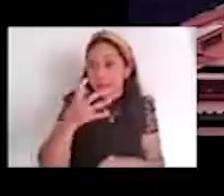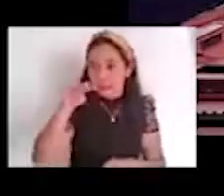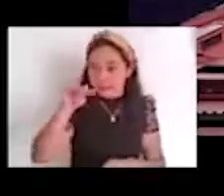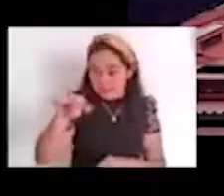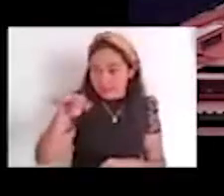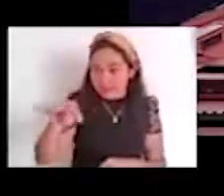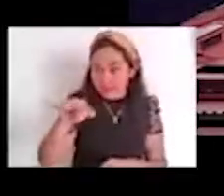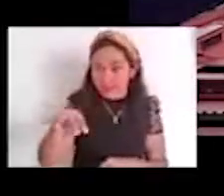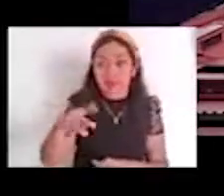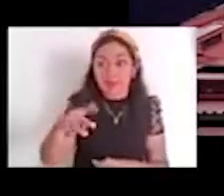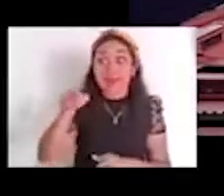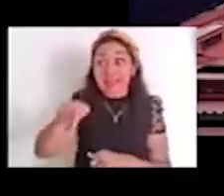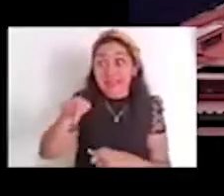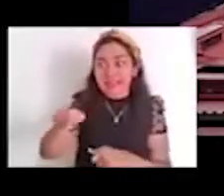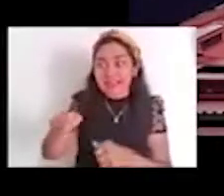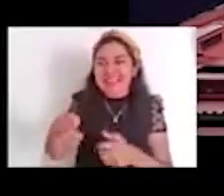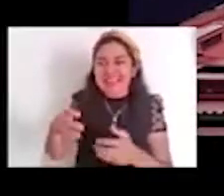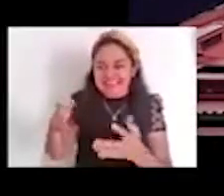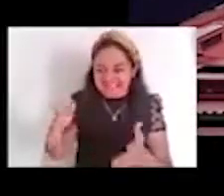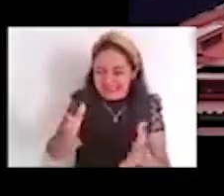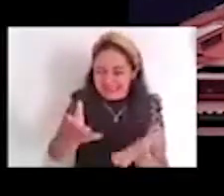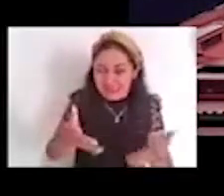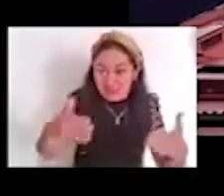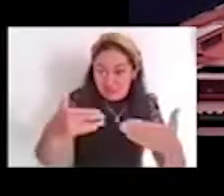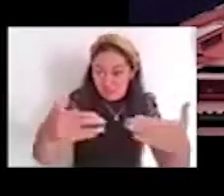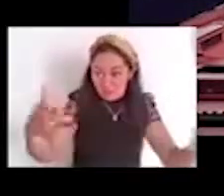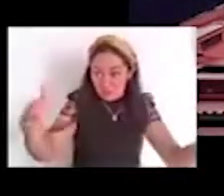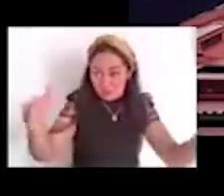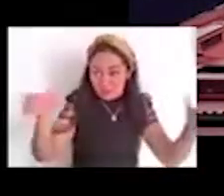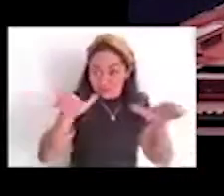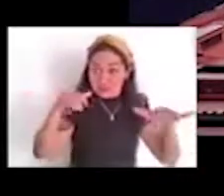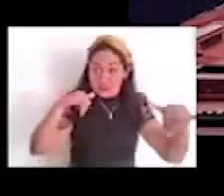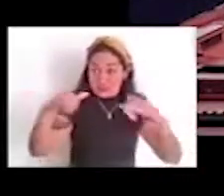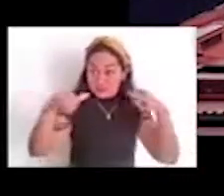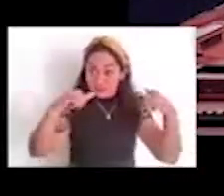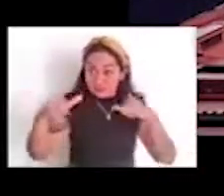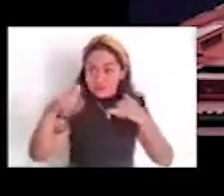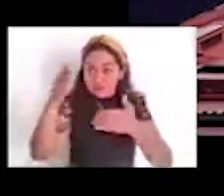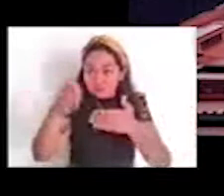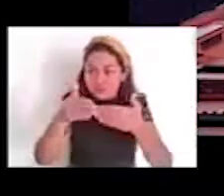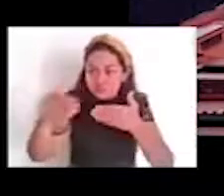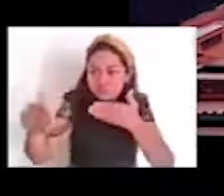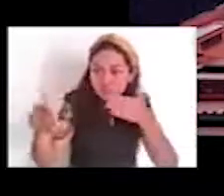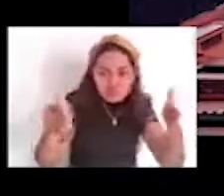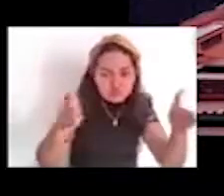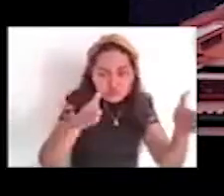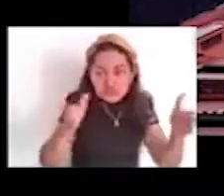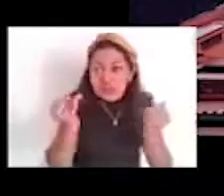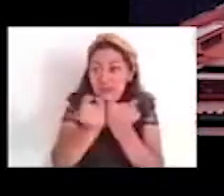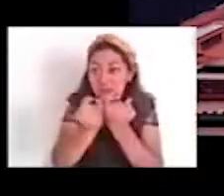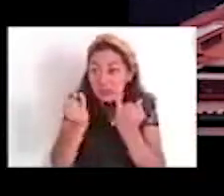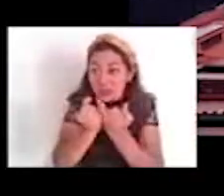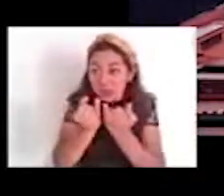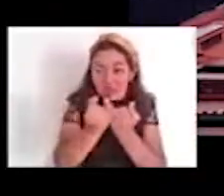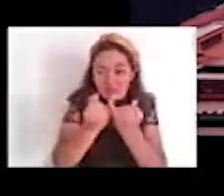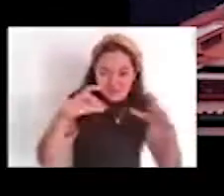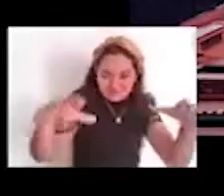distribución del recinto sagrado y en el interior sus estructuras fueron